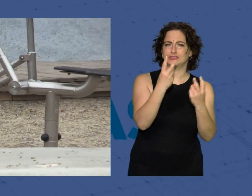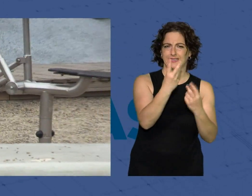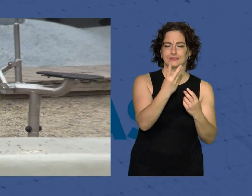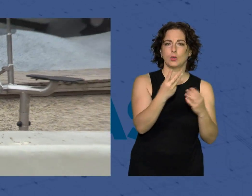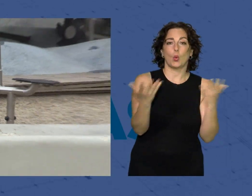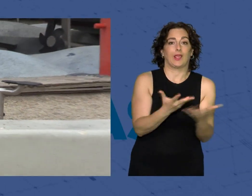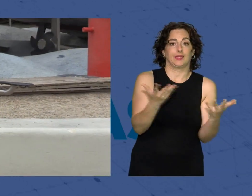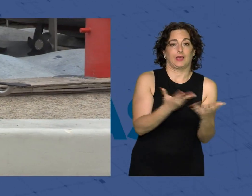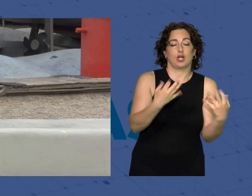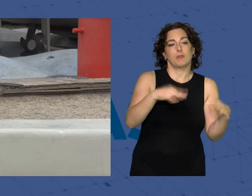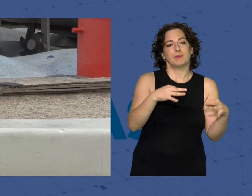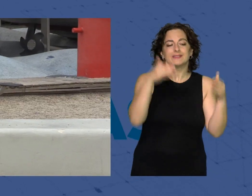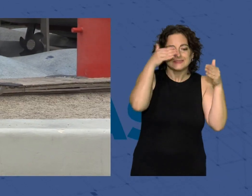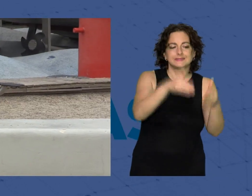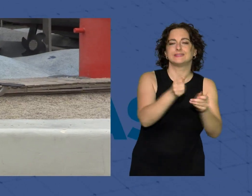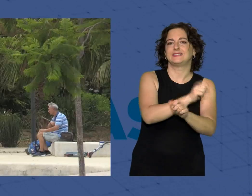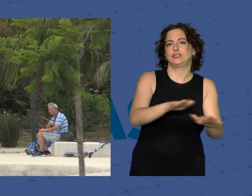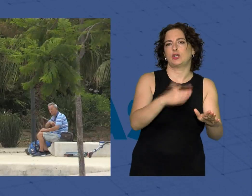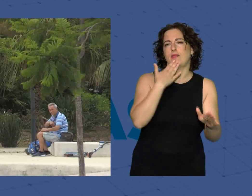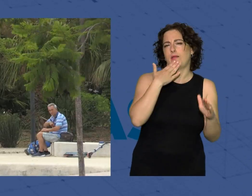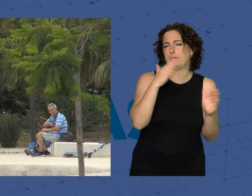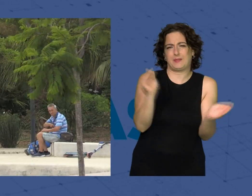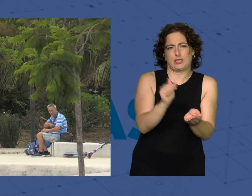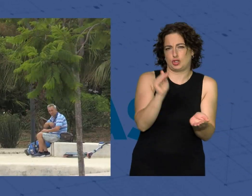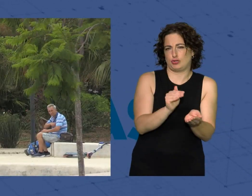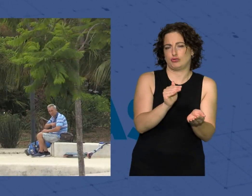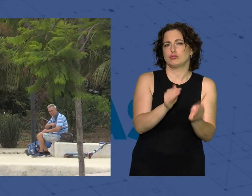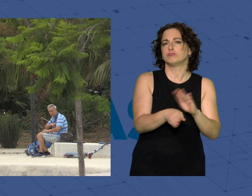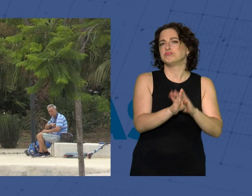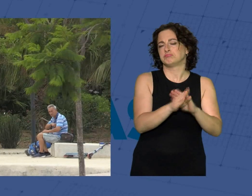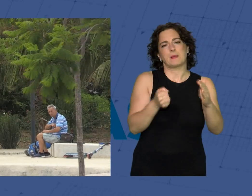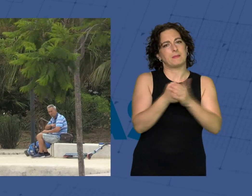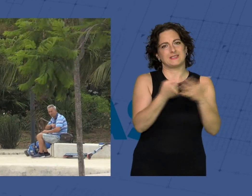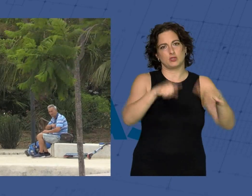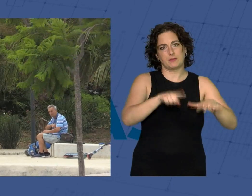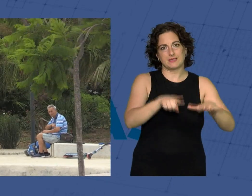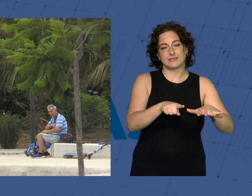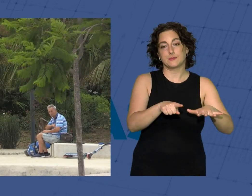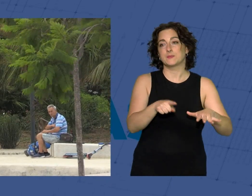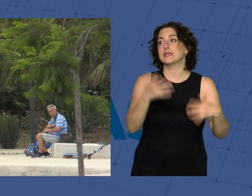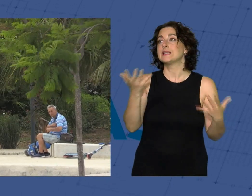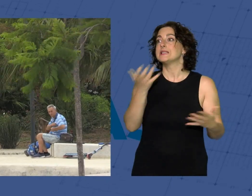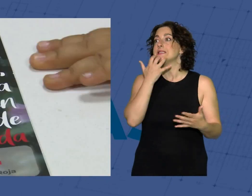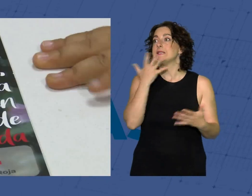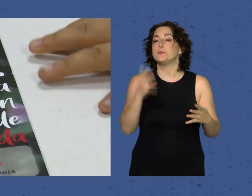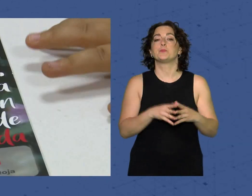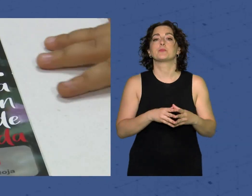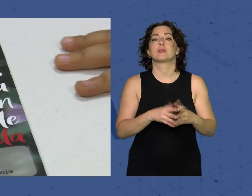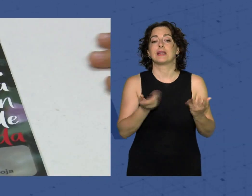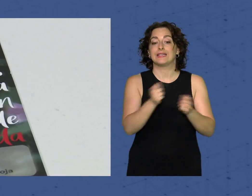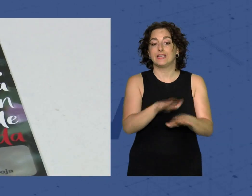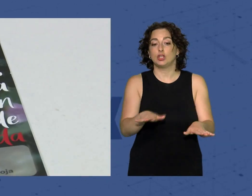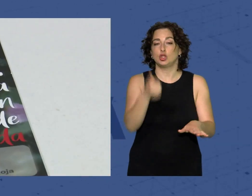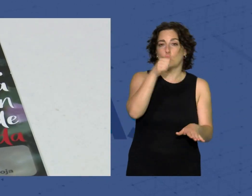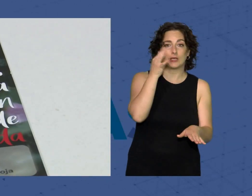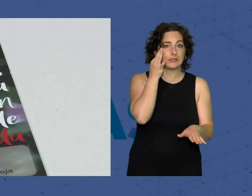vía urgente suele centrarse en niños de muy corta edad y se mantiene un máximo de seis meses. Si el niño o la